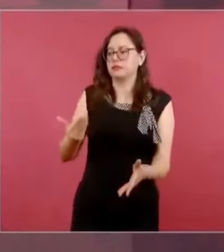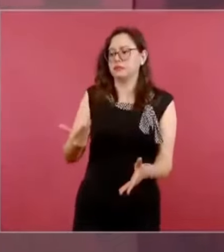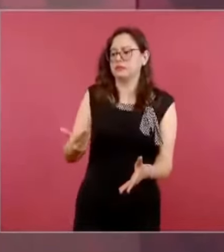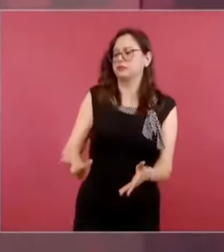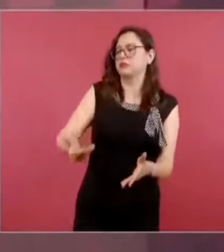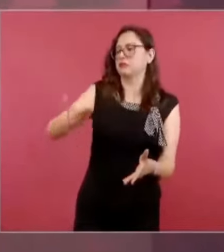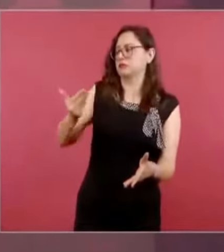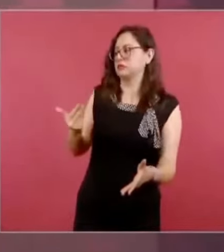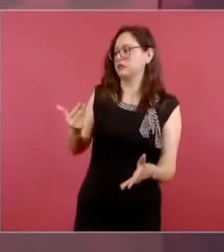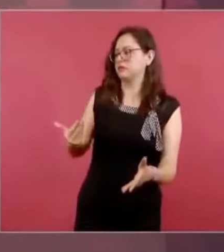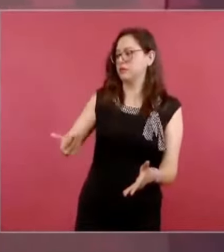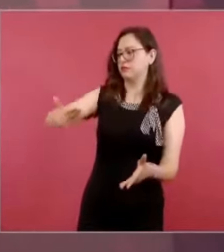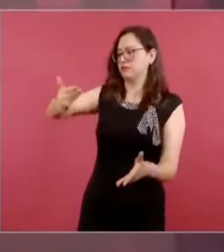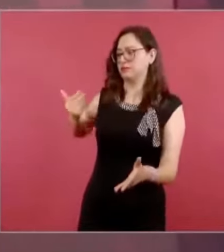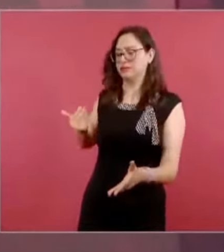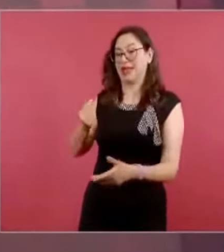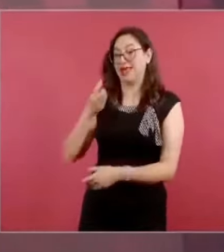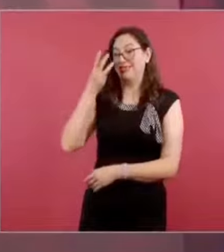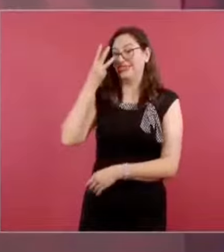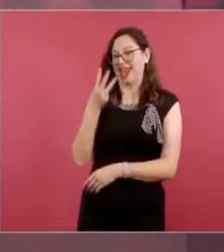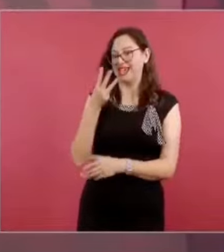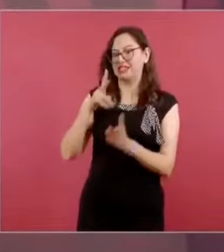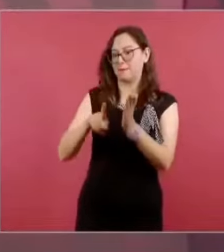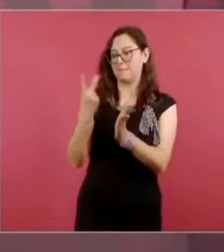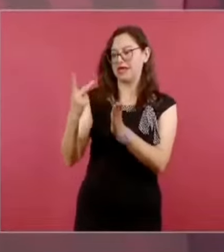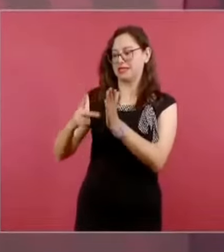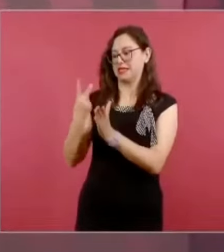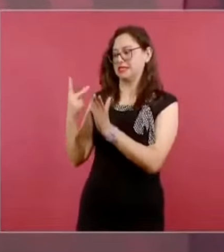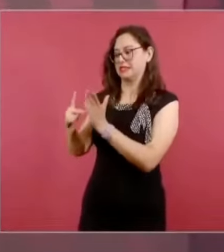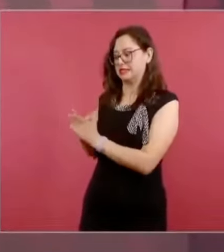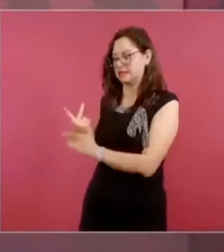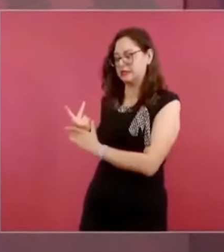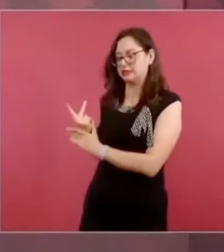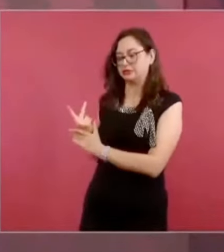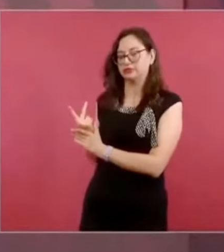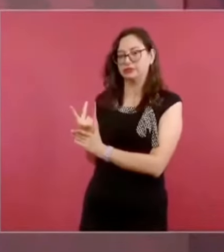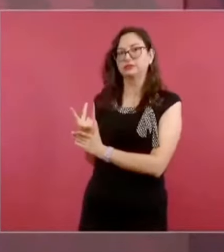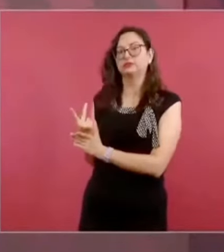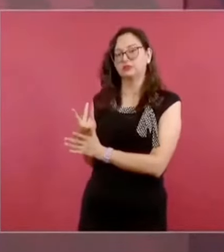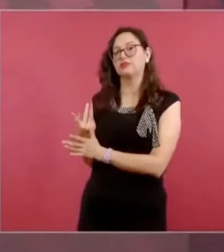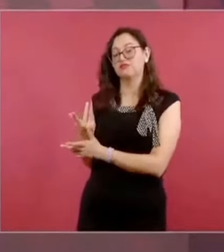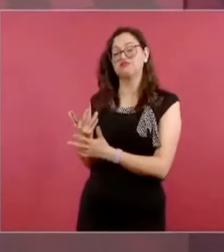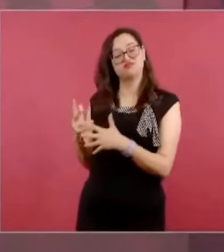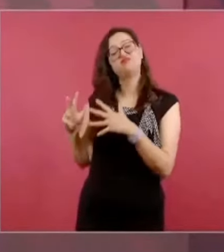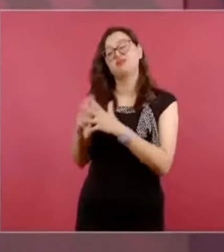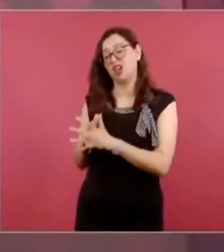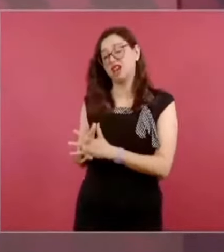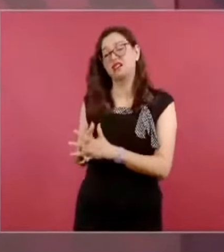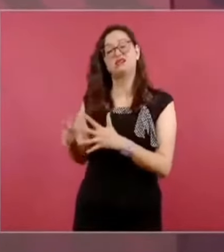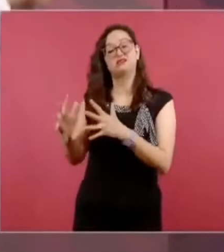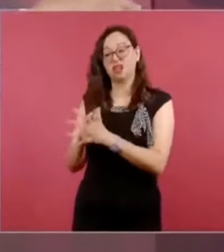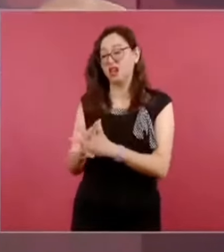curas, eso sí, rebeldes y buenos. Juárez también era pacifista y